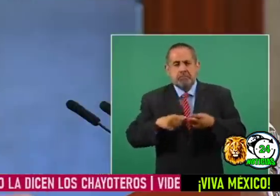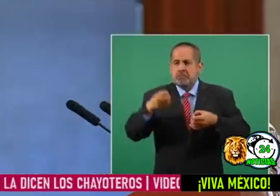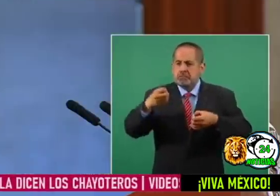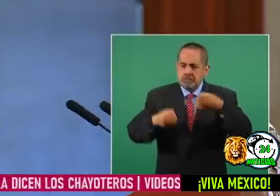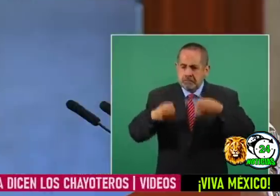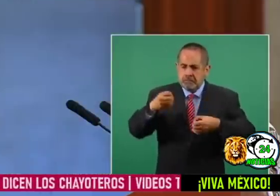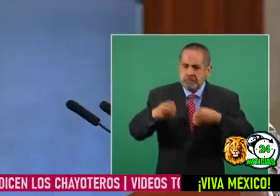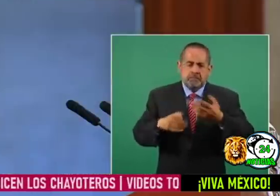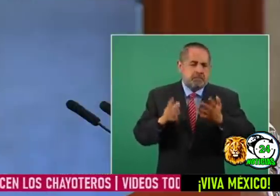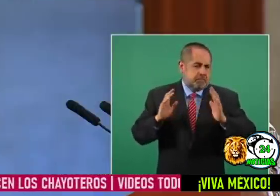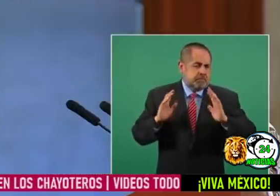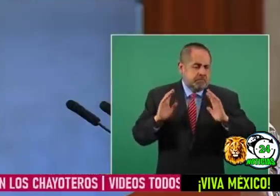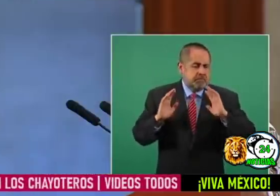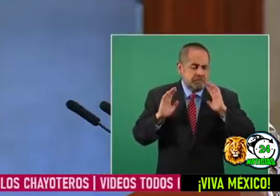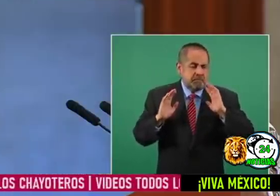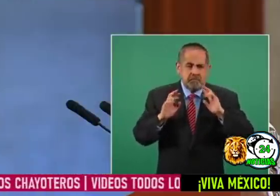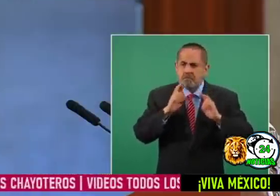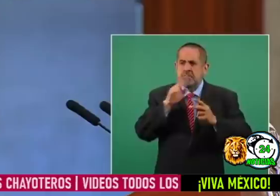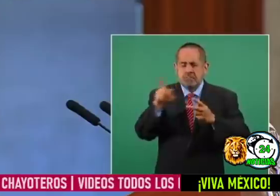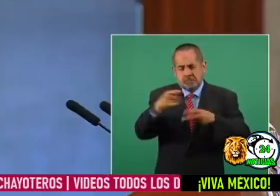jueces.